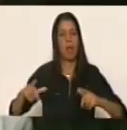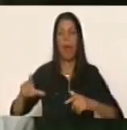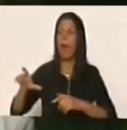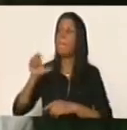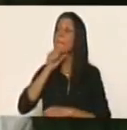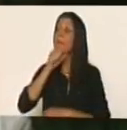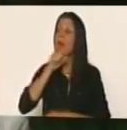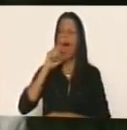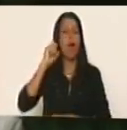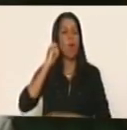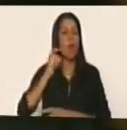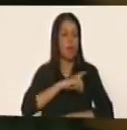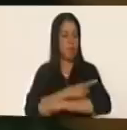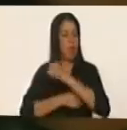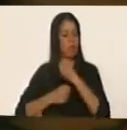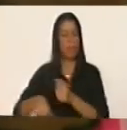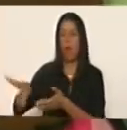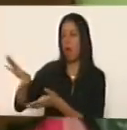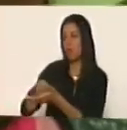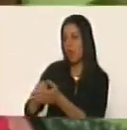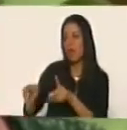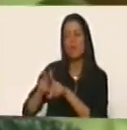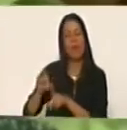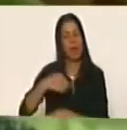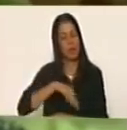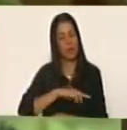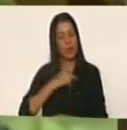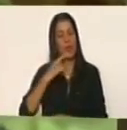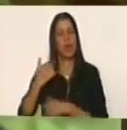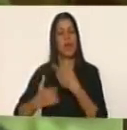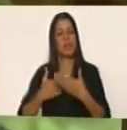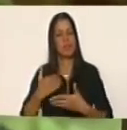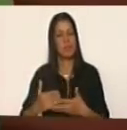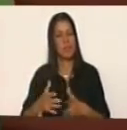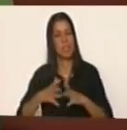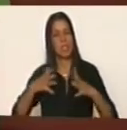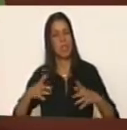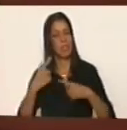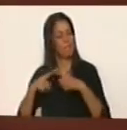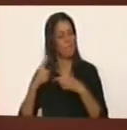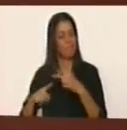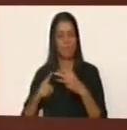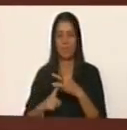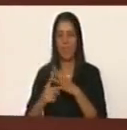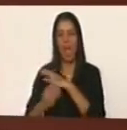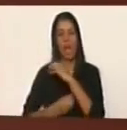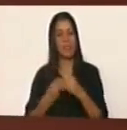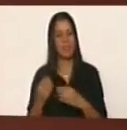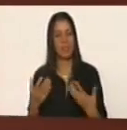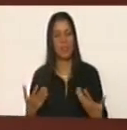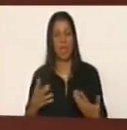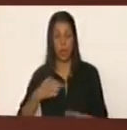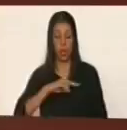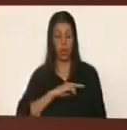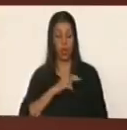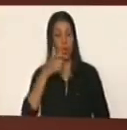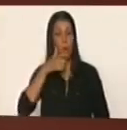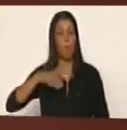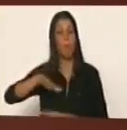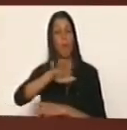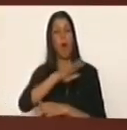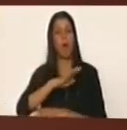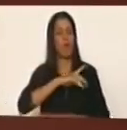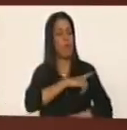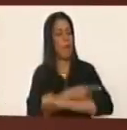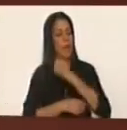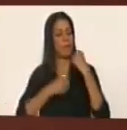dejaron, como el que nosotros hemos venido cultivando. Hemos hecho grandes cosas, mis camaradas, siempre lo decimos. Nosotros somos un pueblo